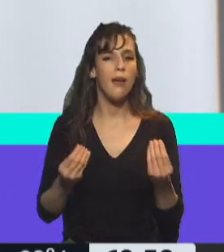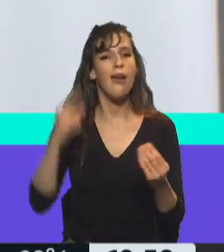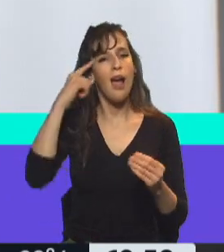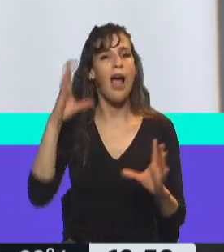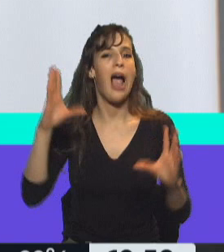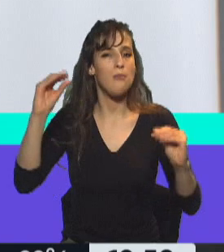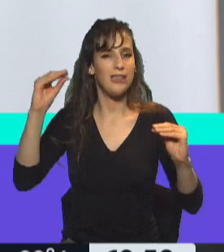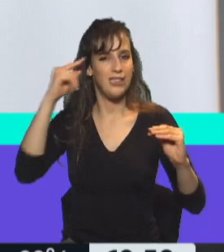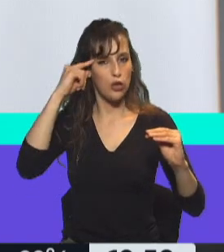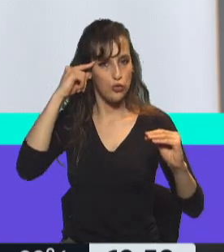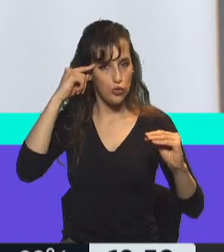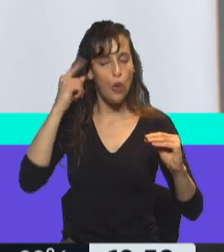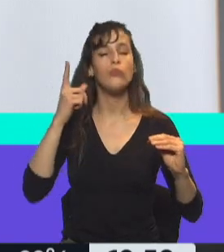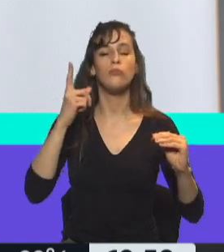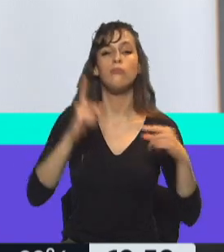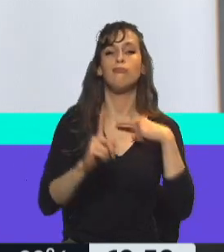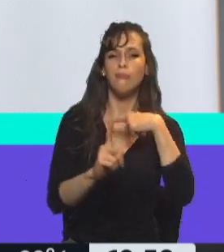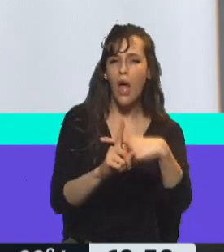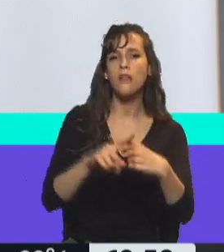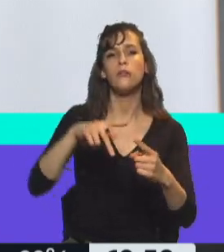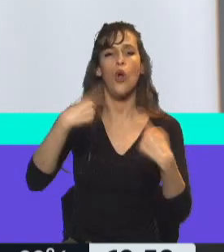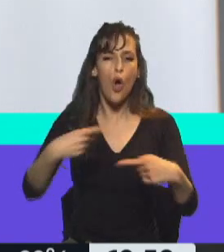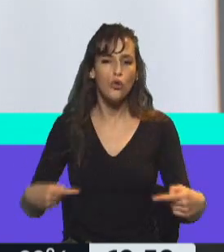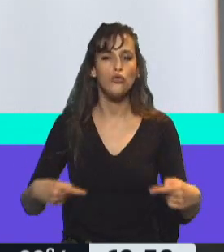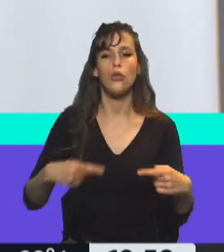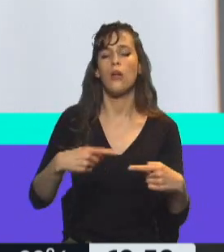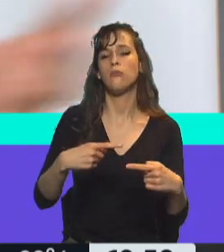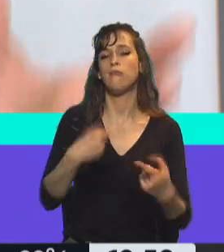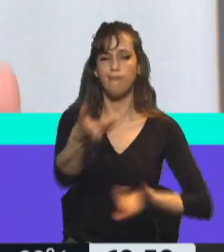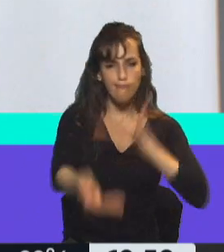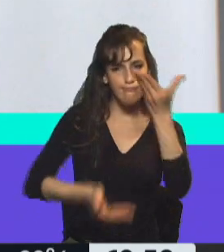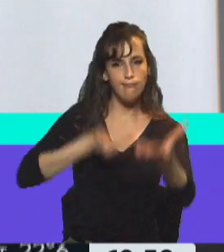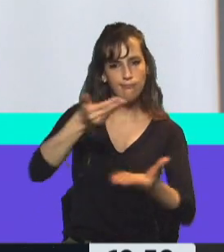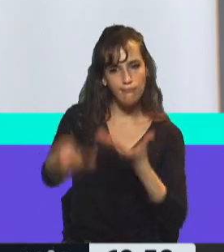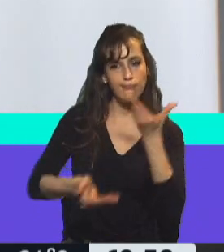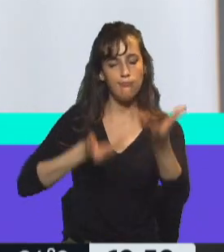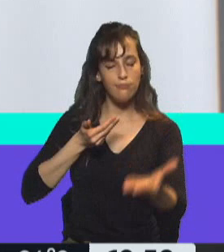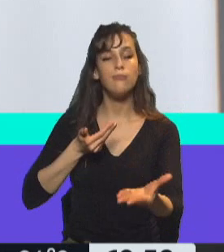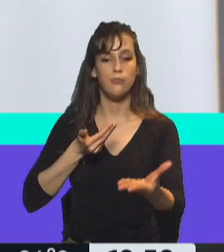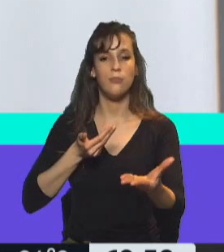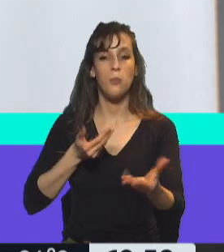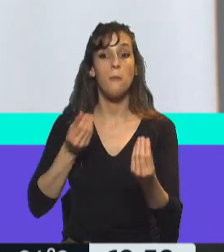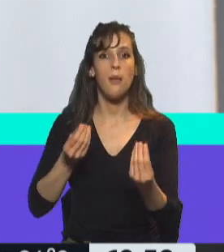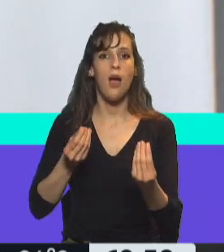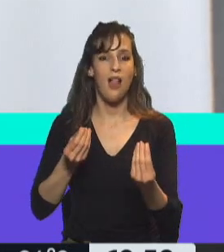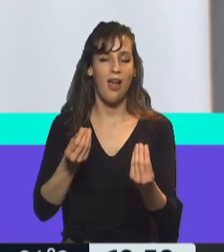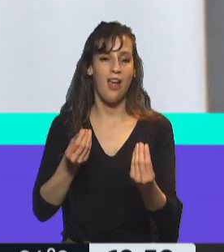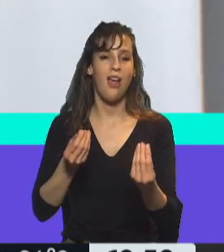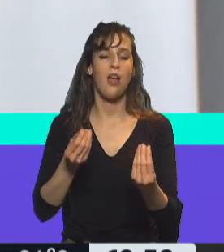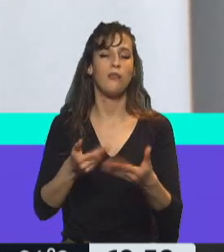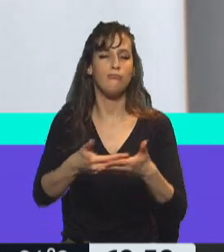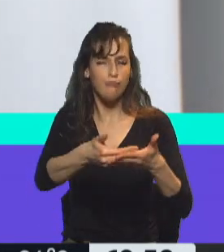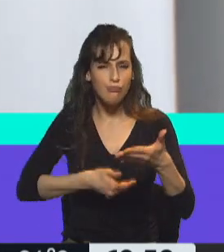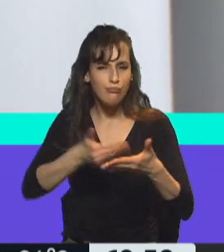capacitación, con el intercambio técnico, material, profesional, que permita a ambas partes generar